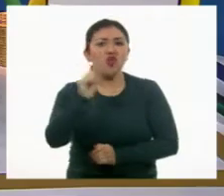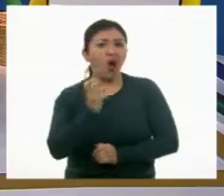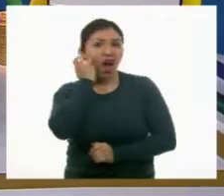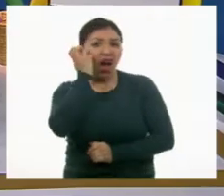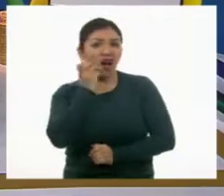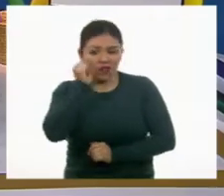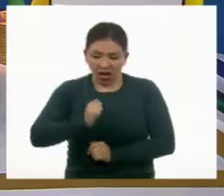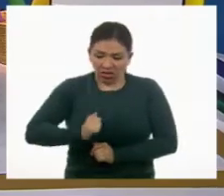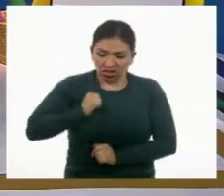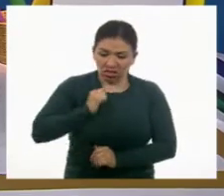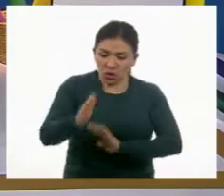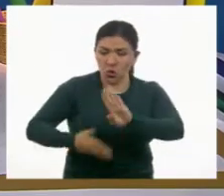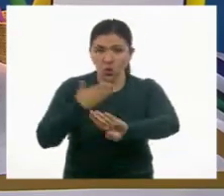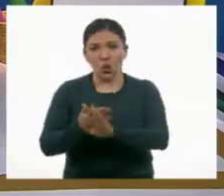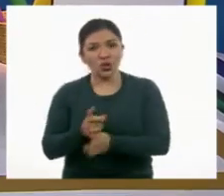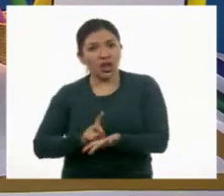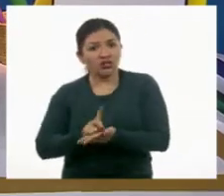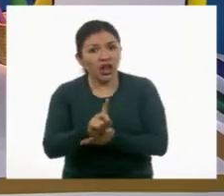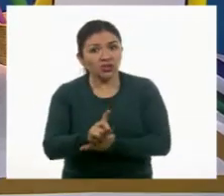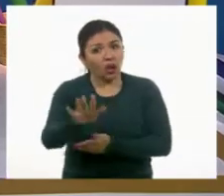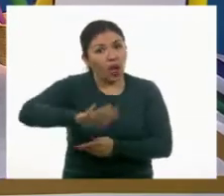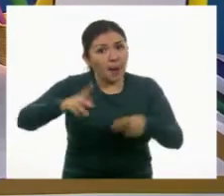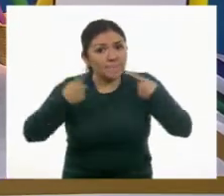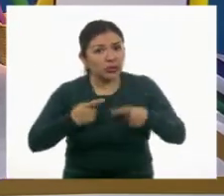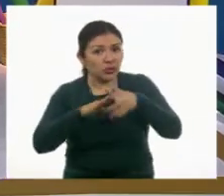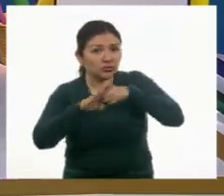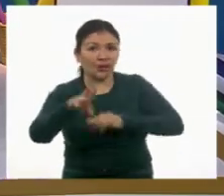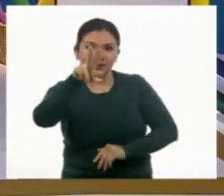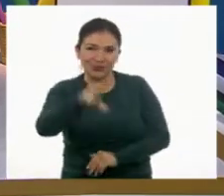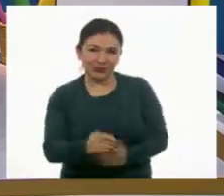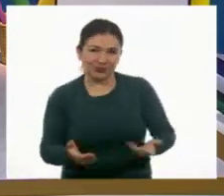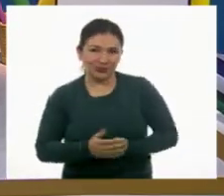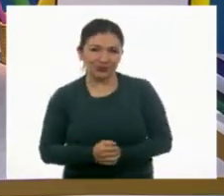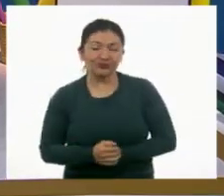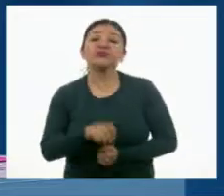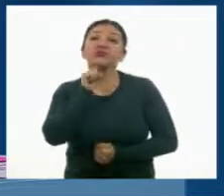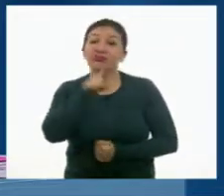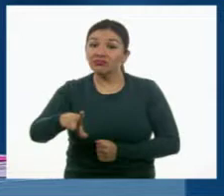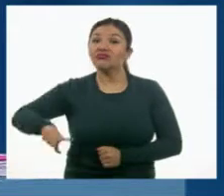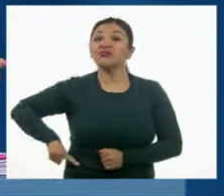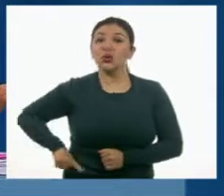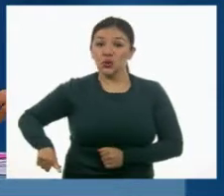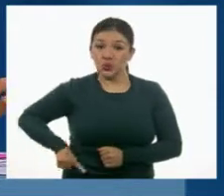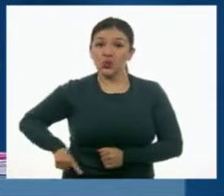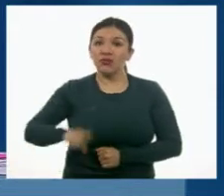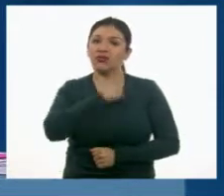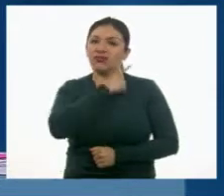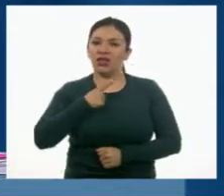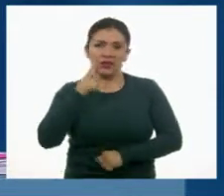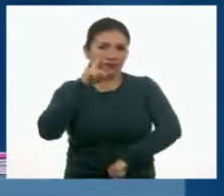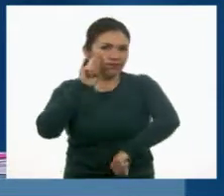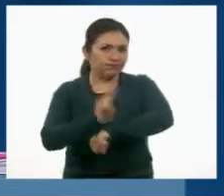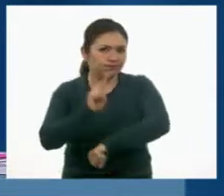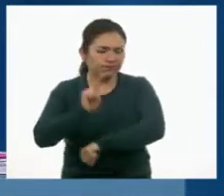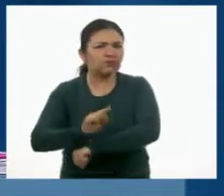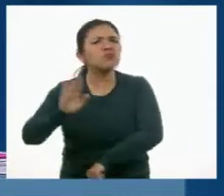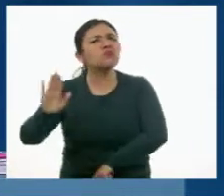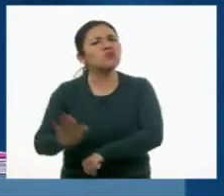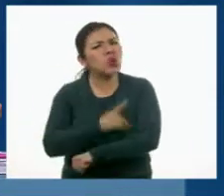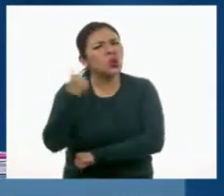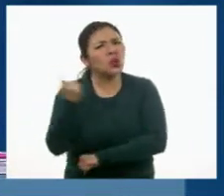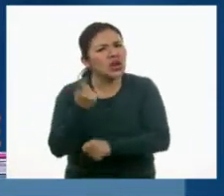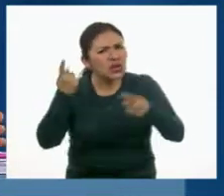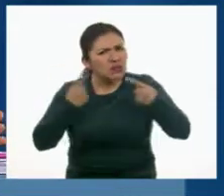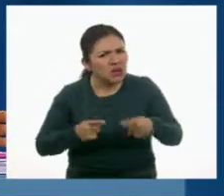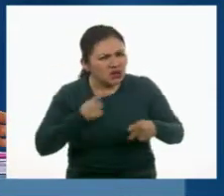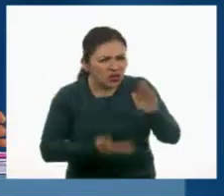derechos sociales y culturales de los migrantes. Sí. Y también el gobierno, pues que vigile por qué razón está